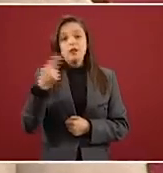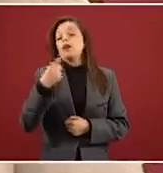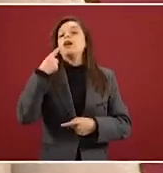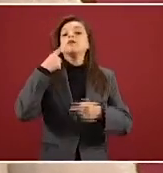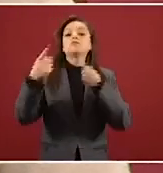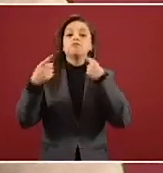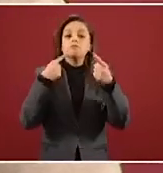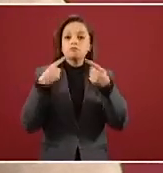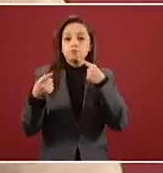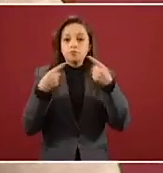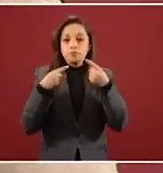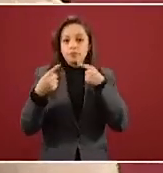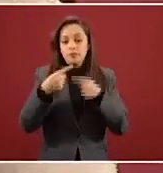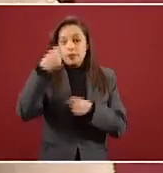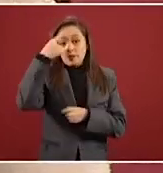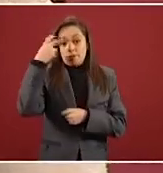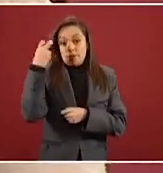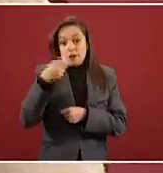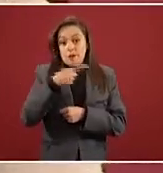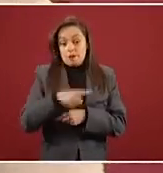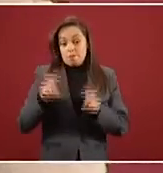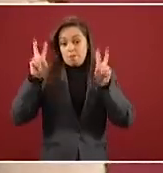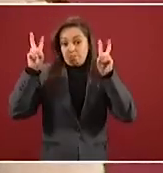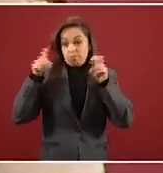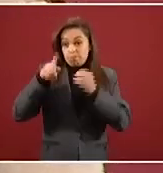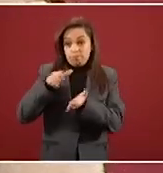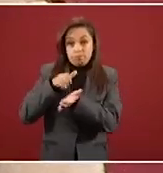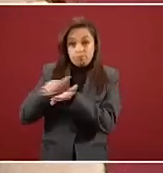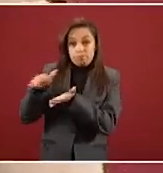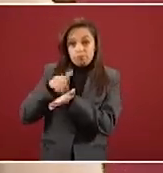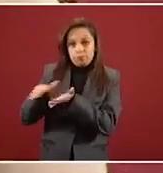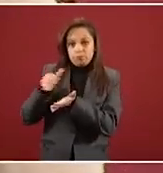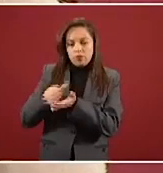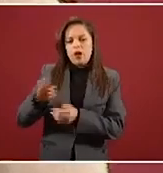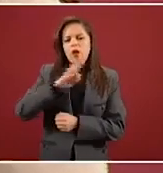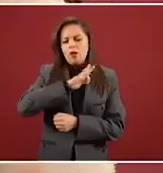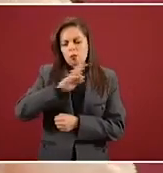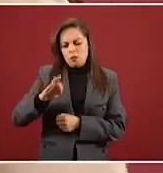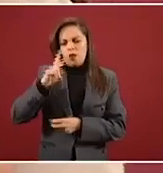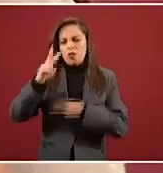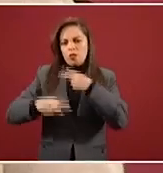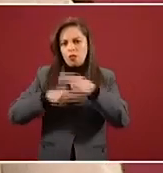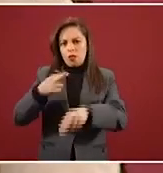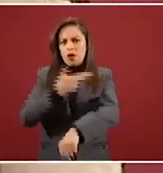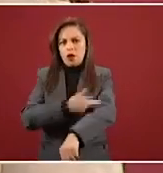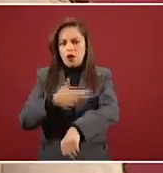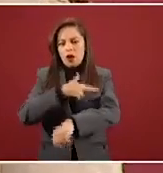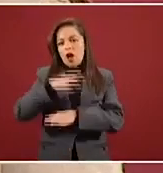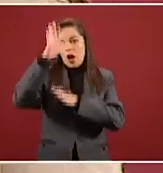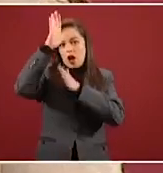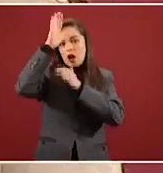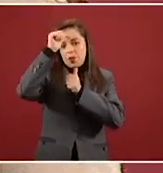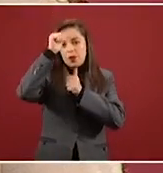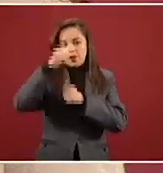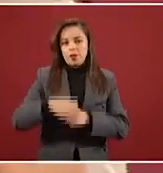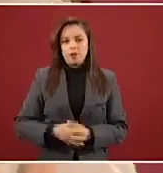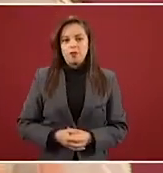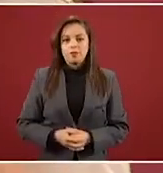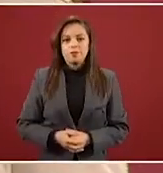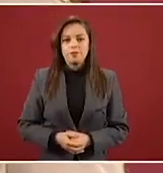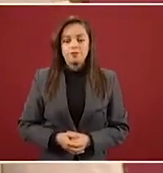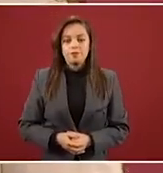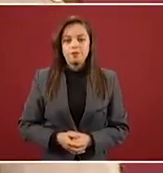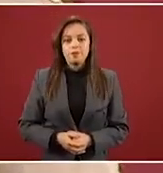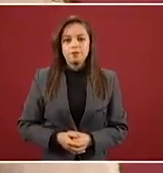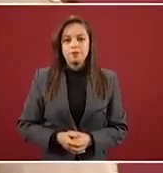los casos en particular de los despidos, se puede llegar a un arreglo, sobre todo porque se trata, obviamente, pues, de